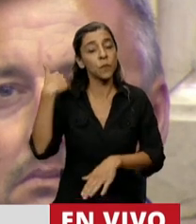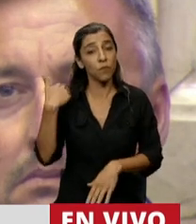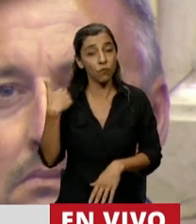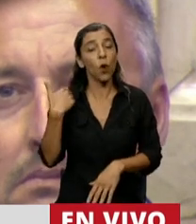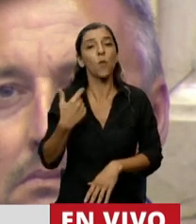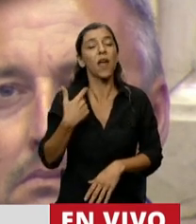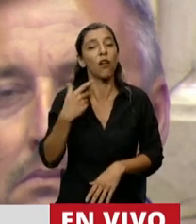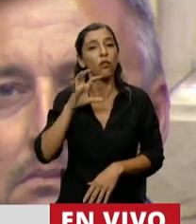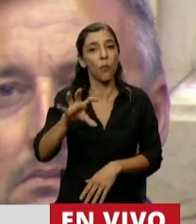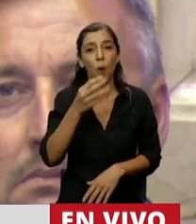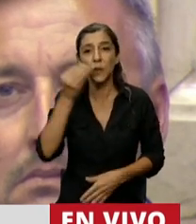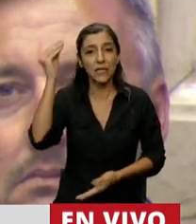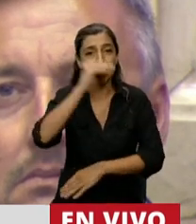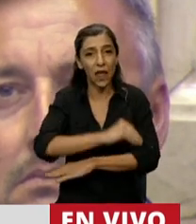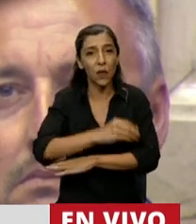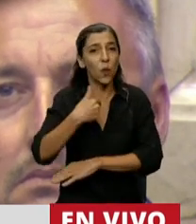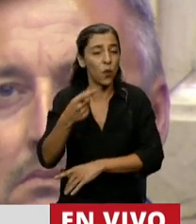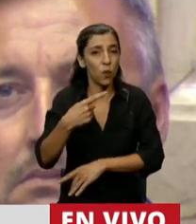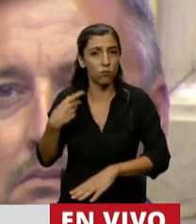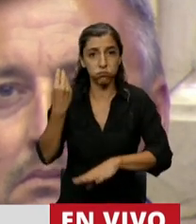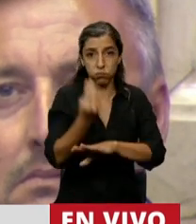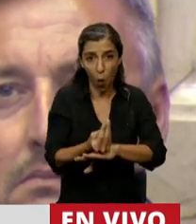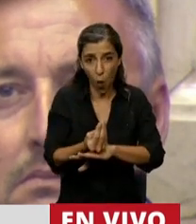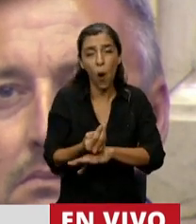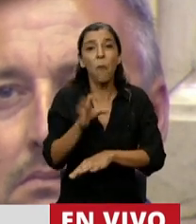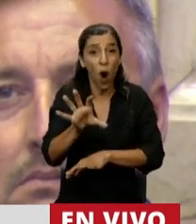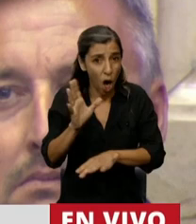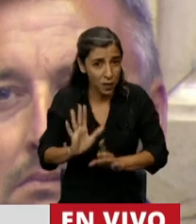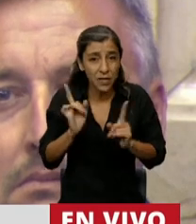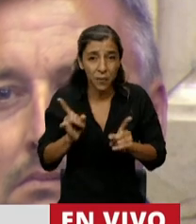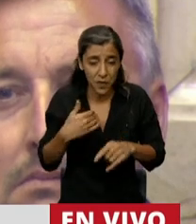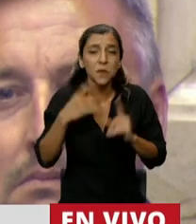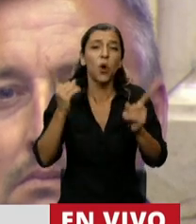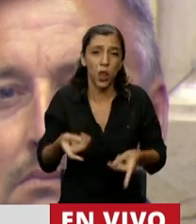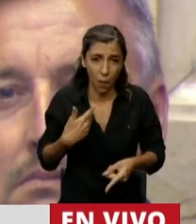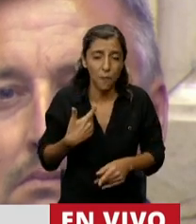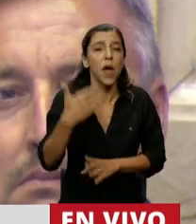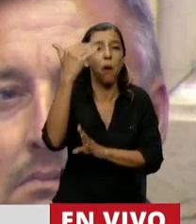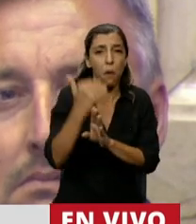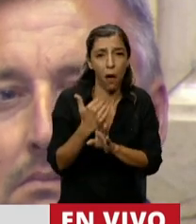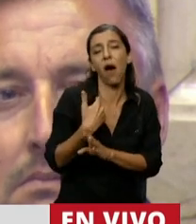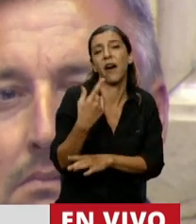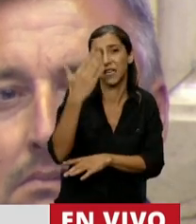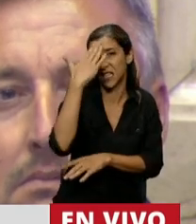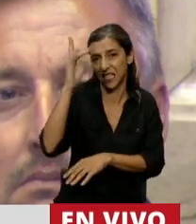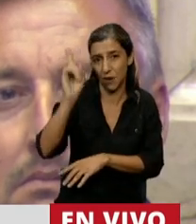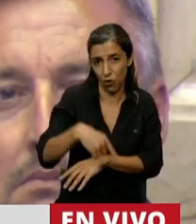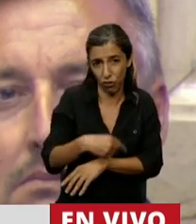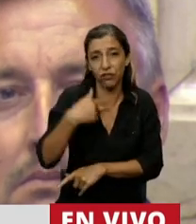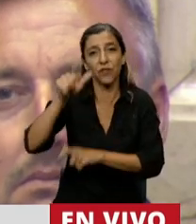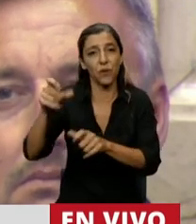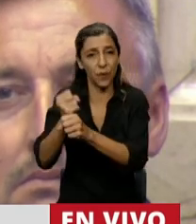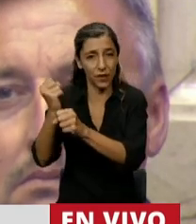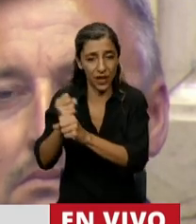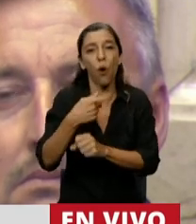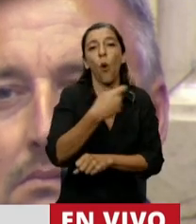en el 91, le bajaron el 15% a los activos y a los pasivos. Cuando fugaron y sustrajeron los fondos de